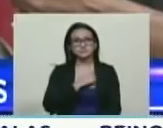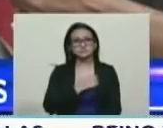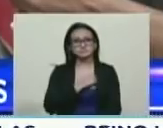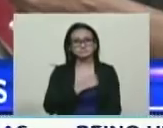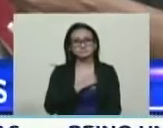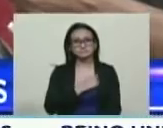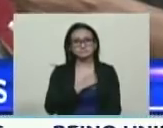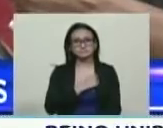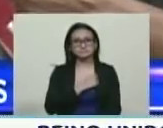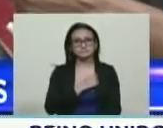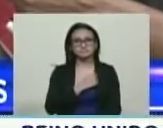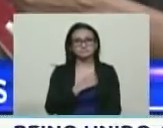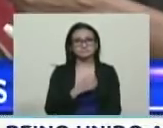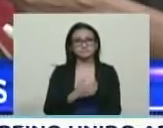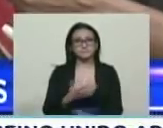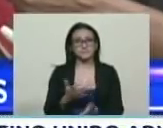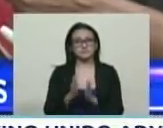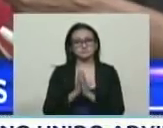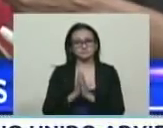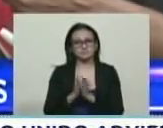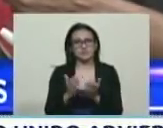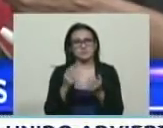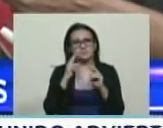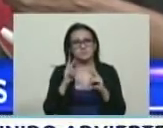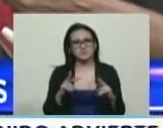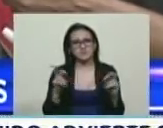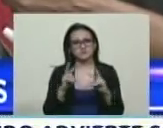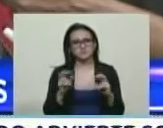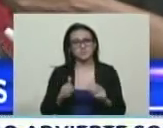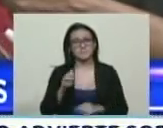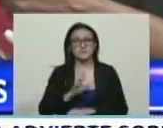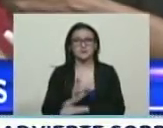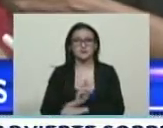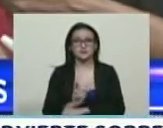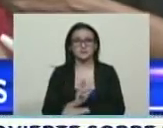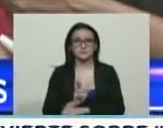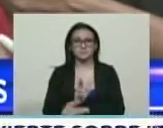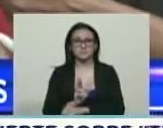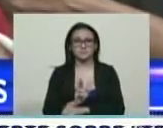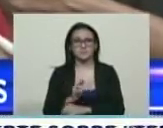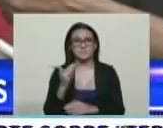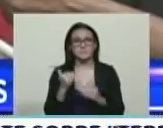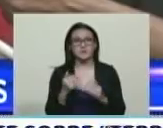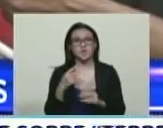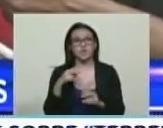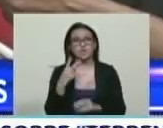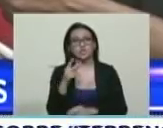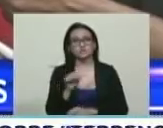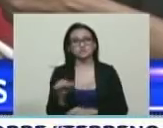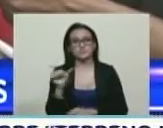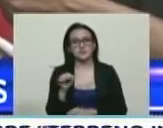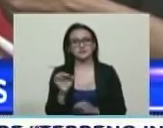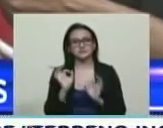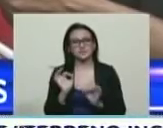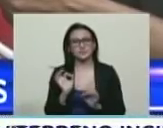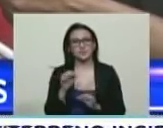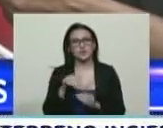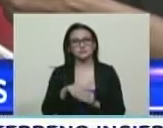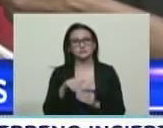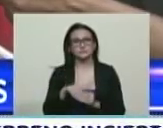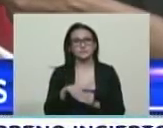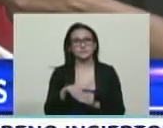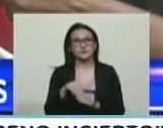que eso haya ocurrido y pedimos porque la investigación se haga lo más rápido y en menos de 1 o 2 semanas deben estar haciendo las elecciones allá